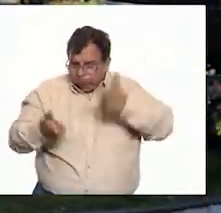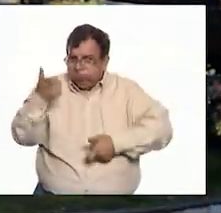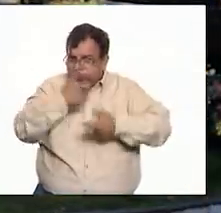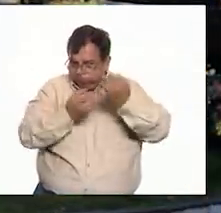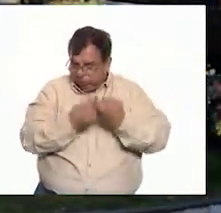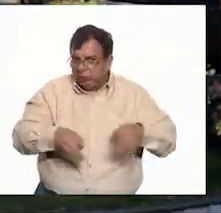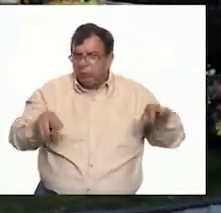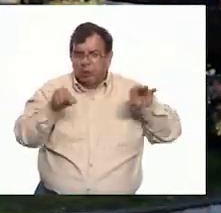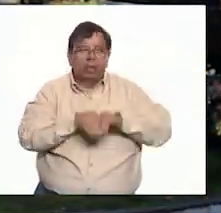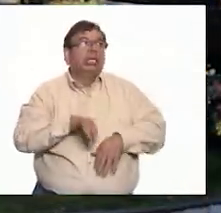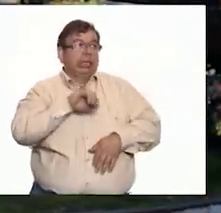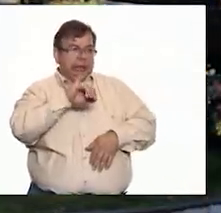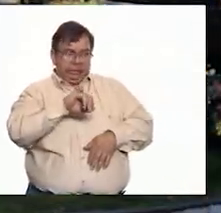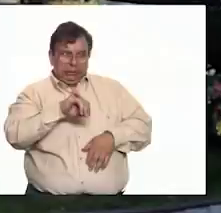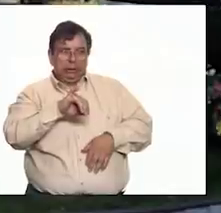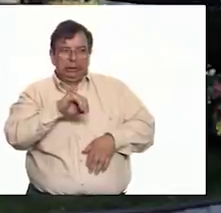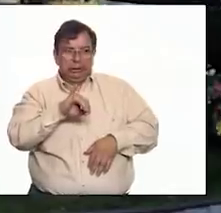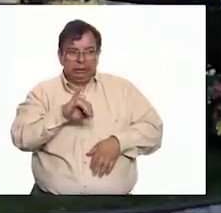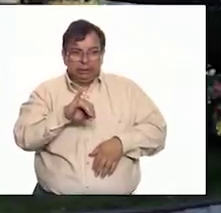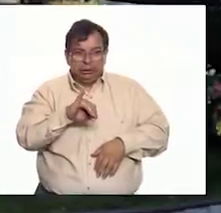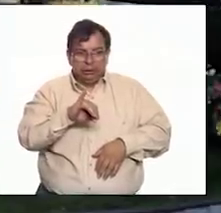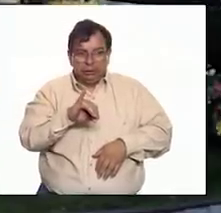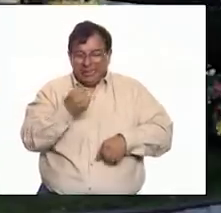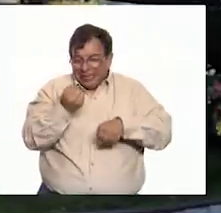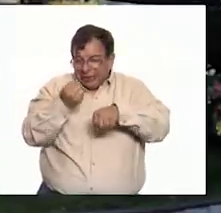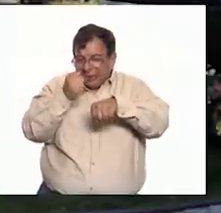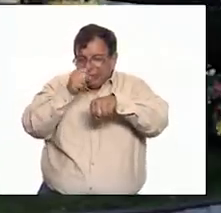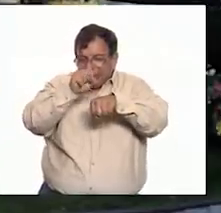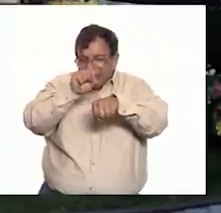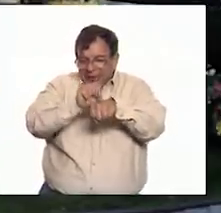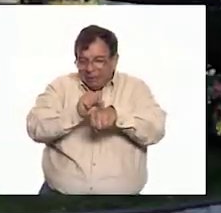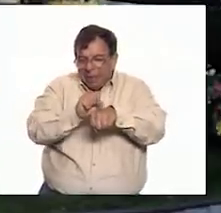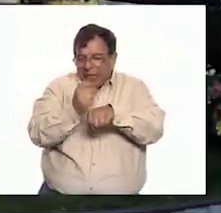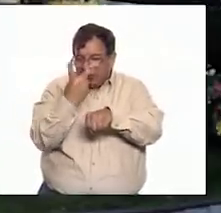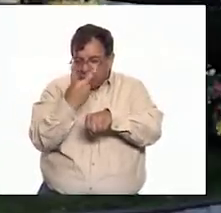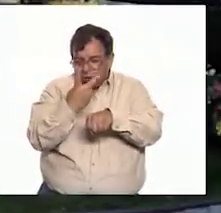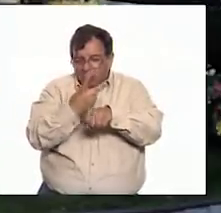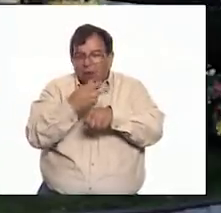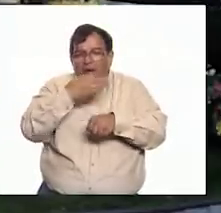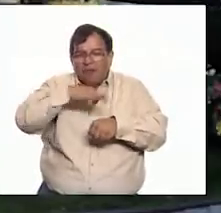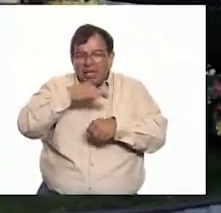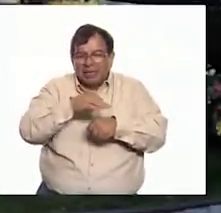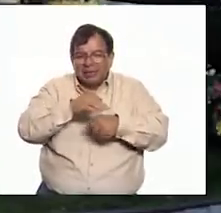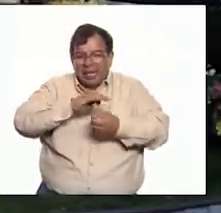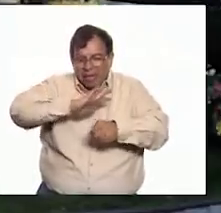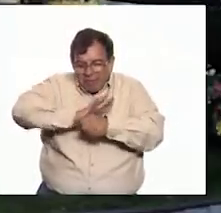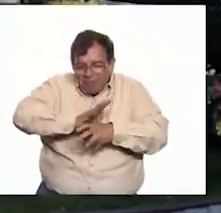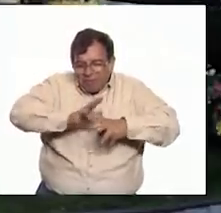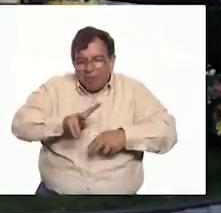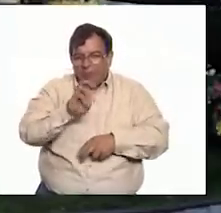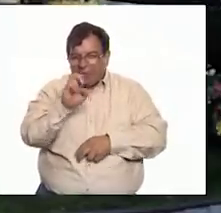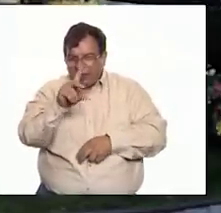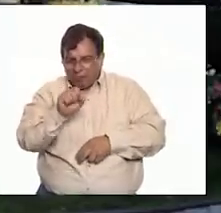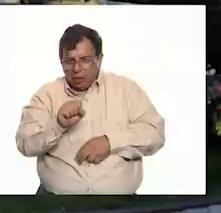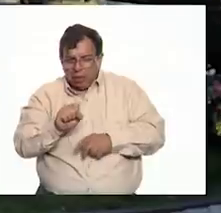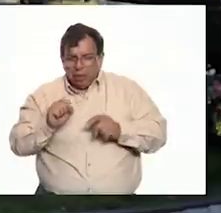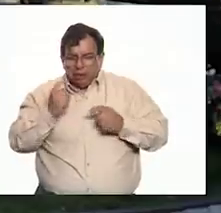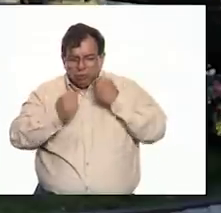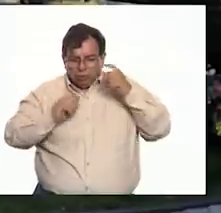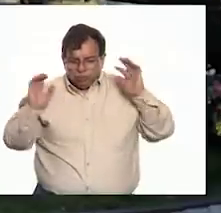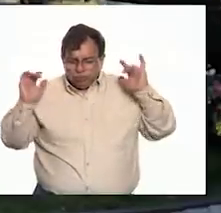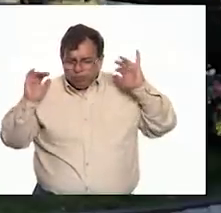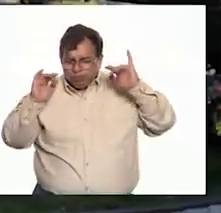Sí, por supuesto. Tan solo en las 2 semanas de las fiestas de la vendimia, los turistas generan un ingreso al lugar de los